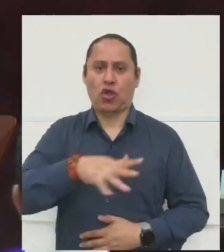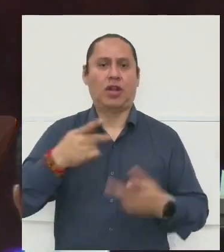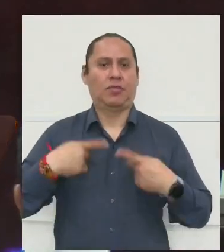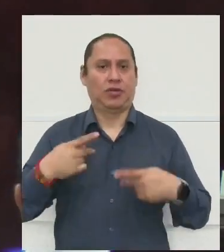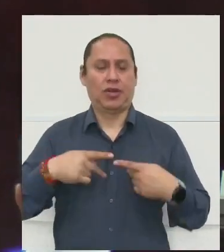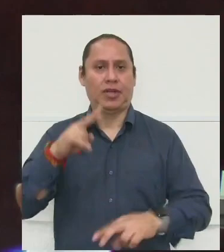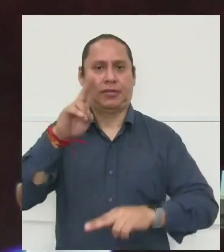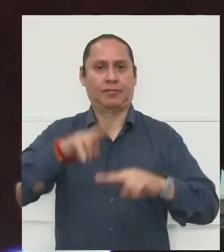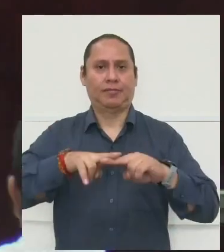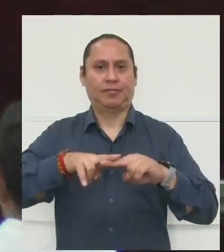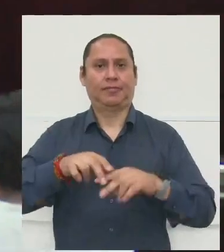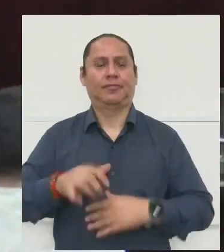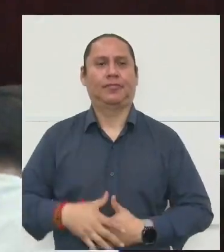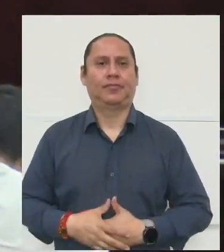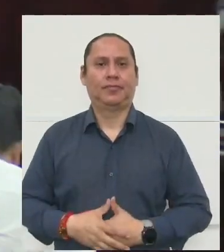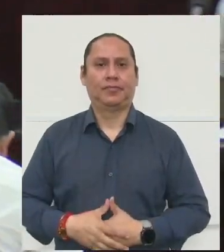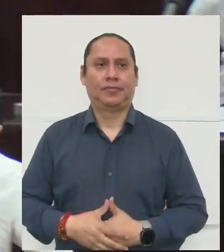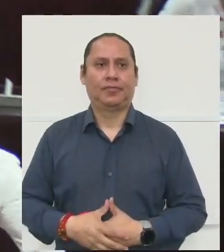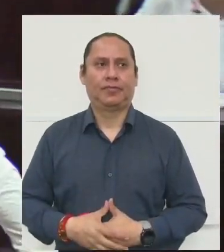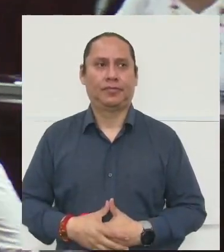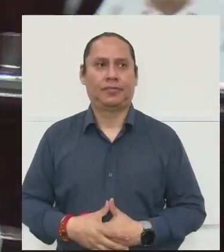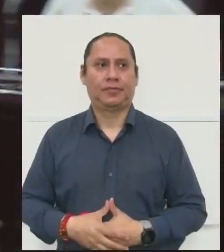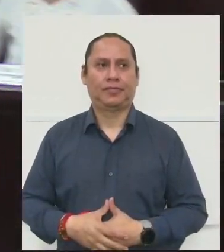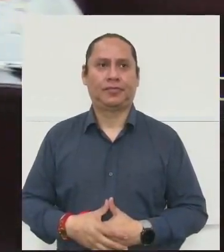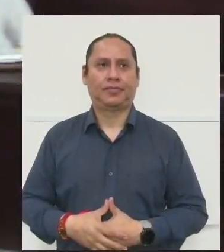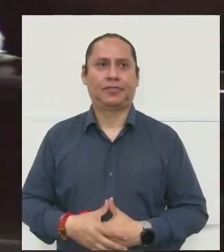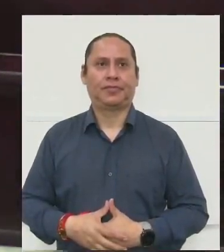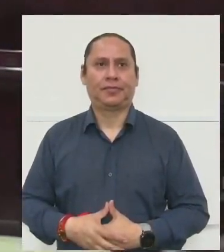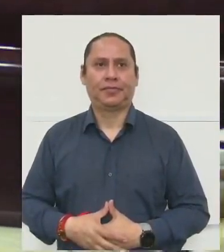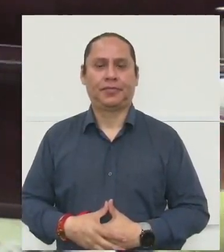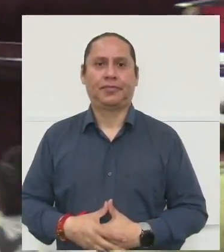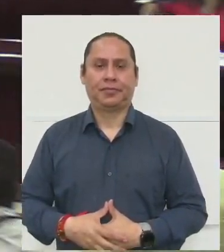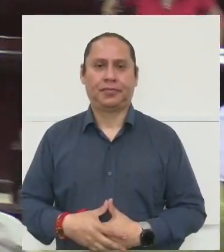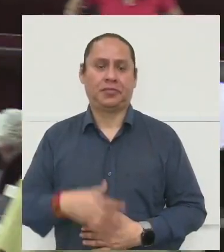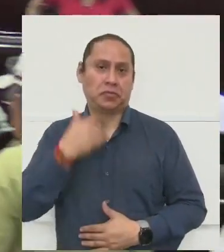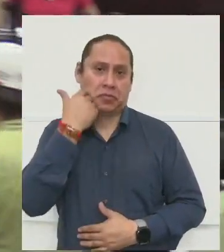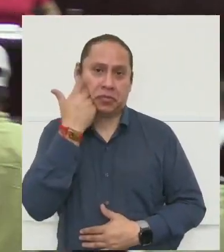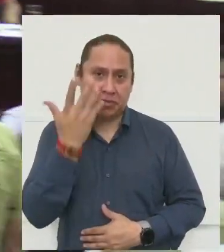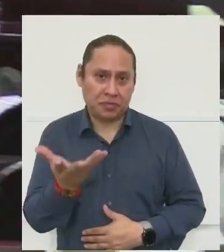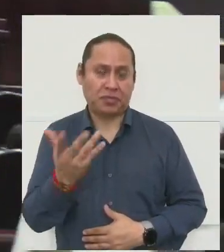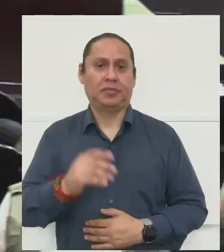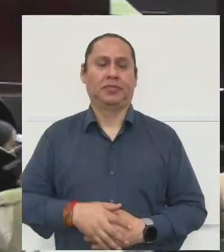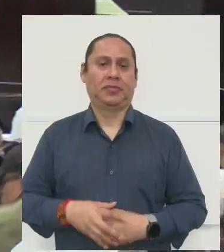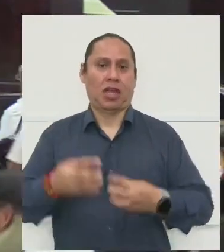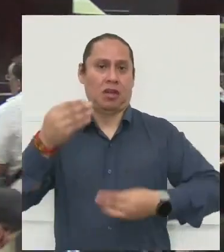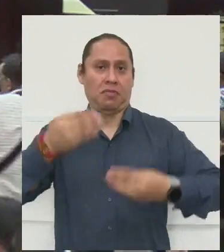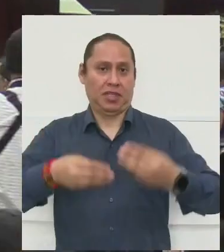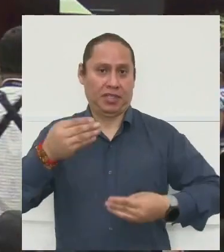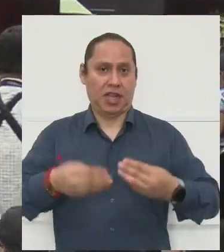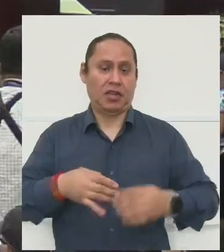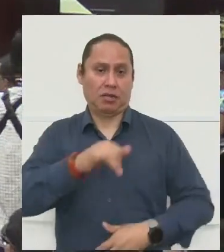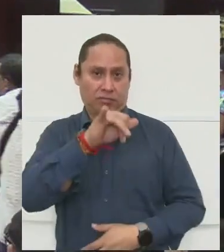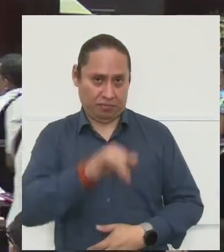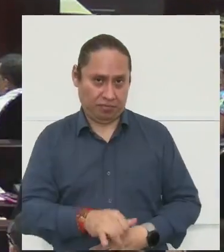presente tomar asiento Si desea el magistrado permanecer en esta sala está invitado